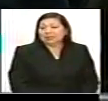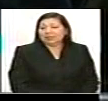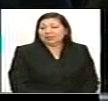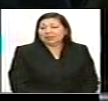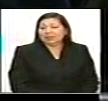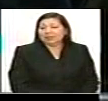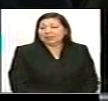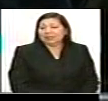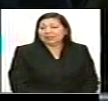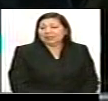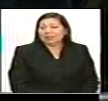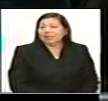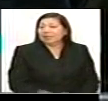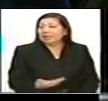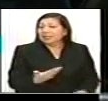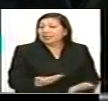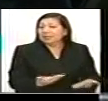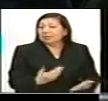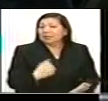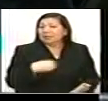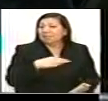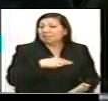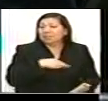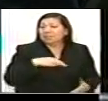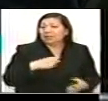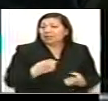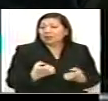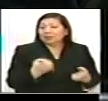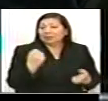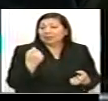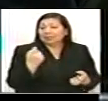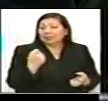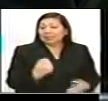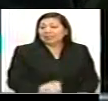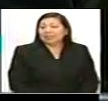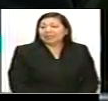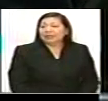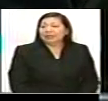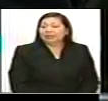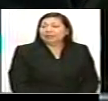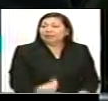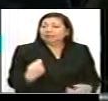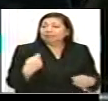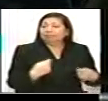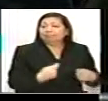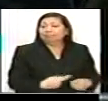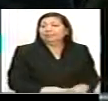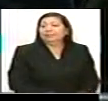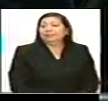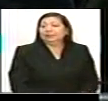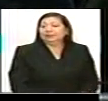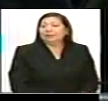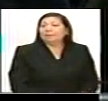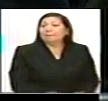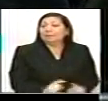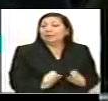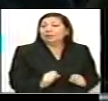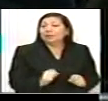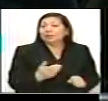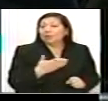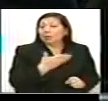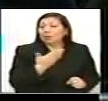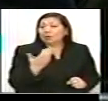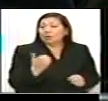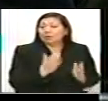poco, a veces el Ministerio de Economía entiende la fase de inversión, pero se olvida de